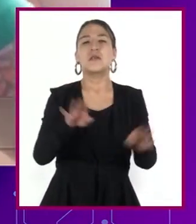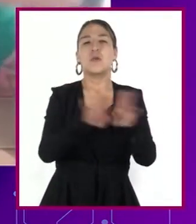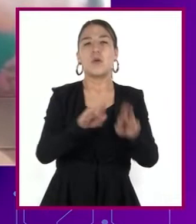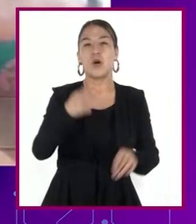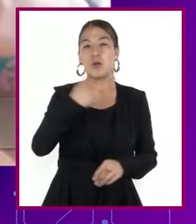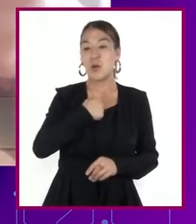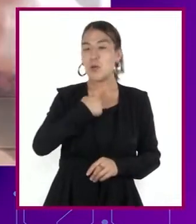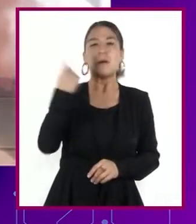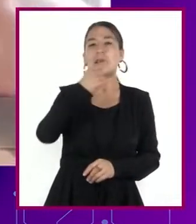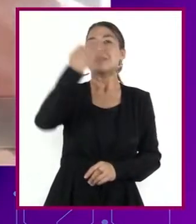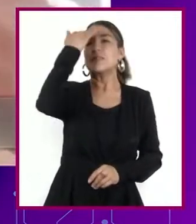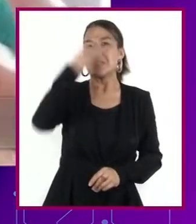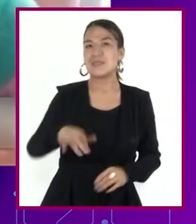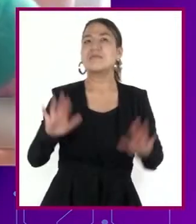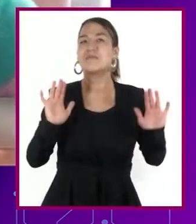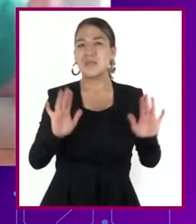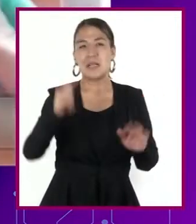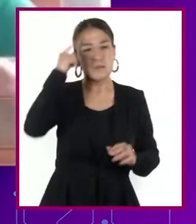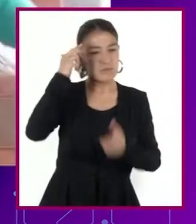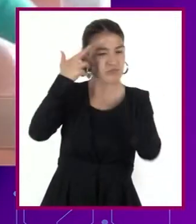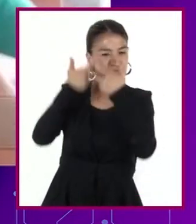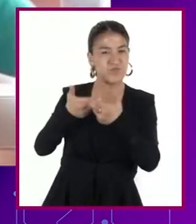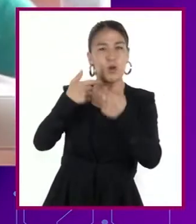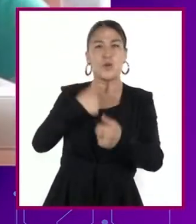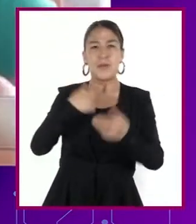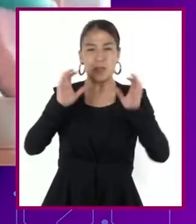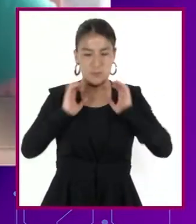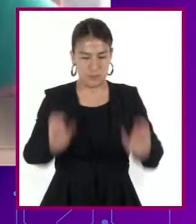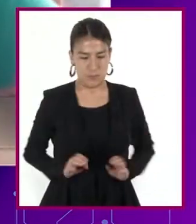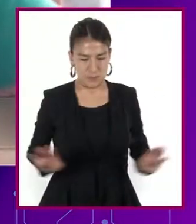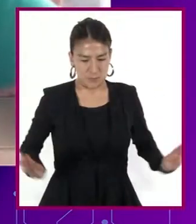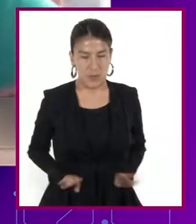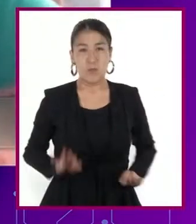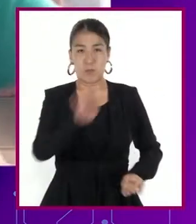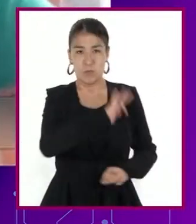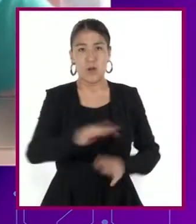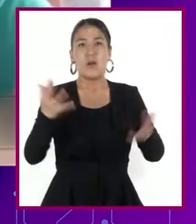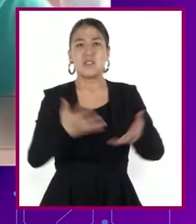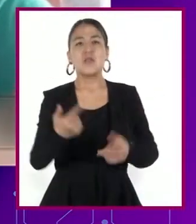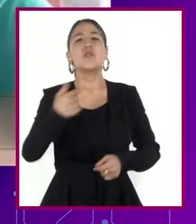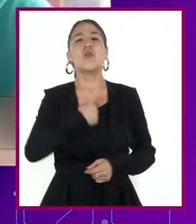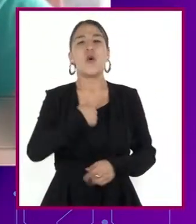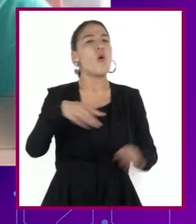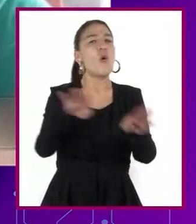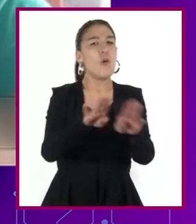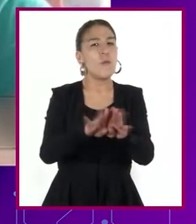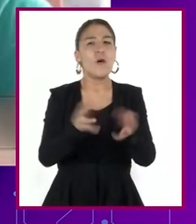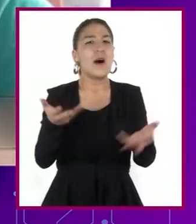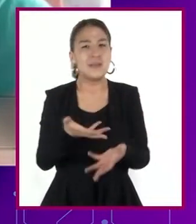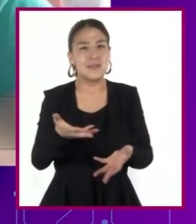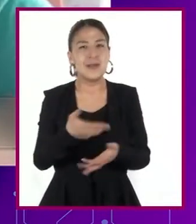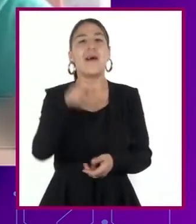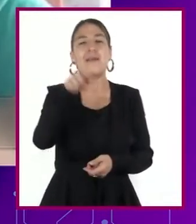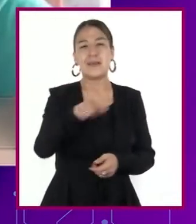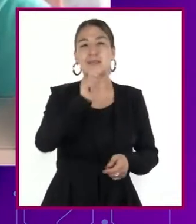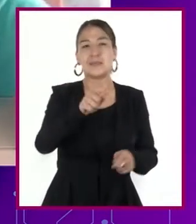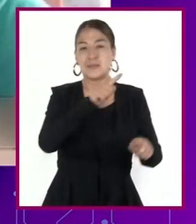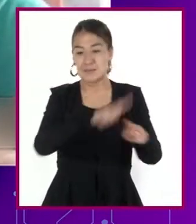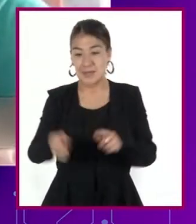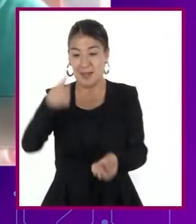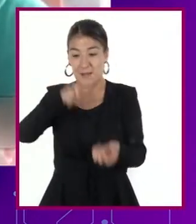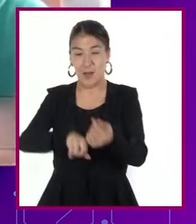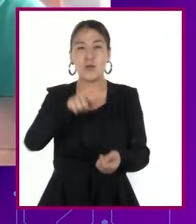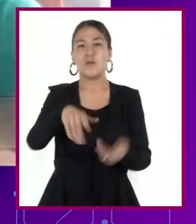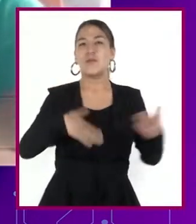sé, habilidades, lo que hago con lo que sé, y actitudes, cómo lo hago. Las competencias a desarrollar dentro de la